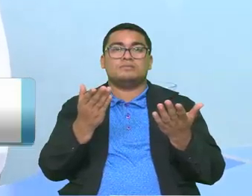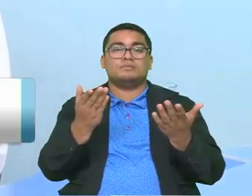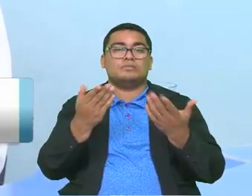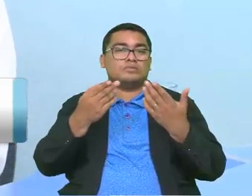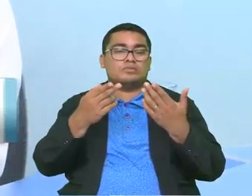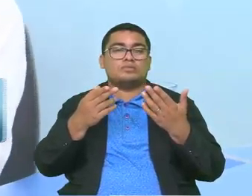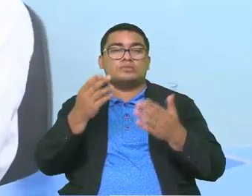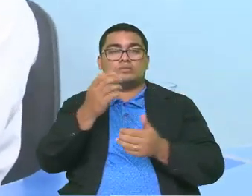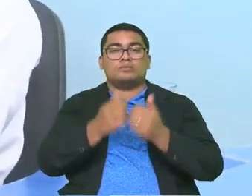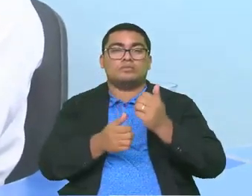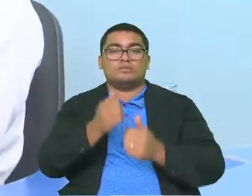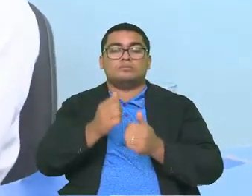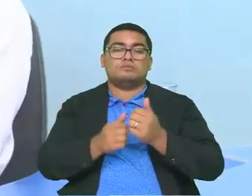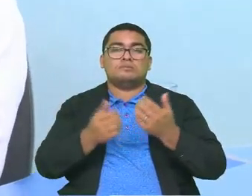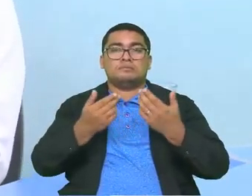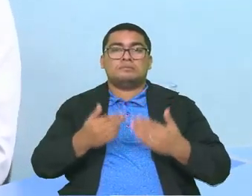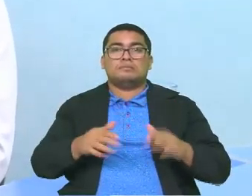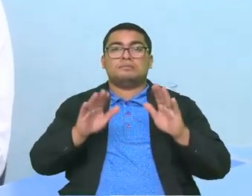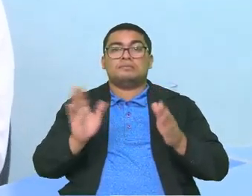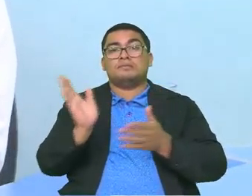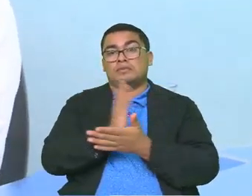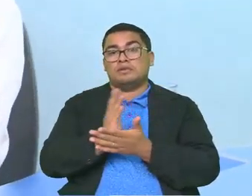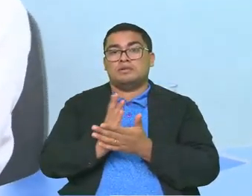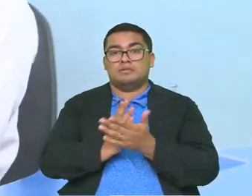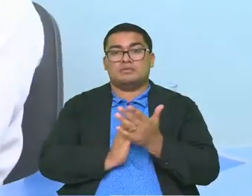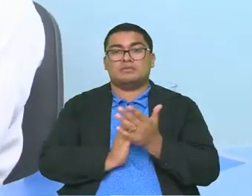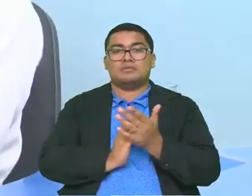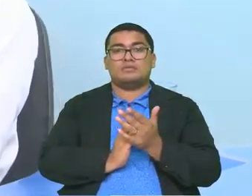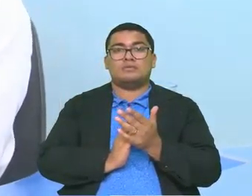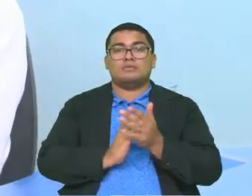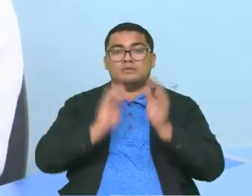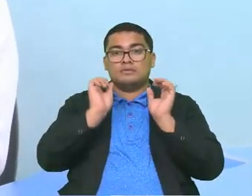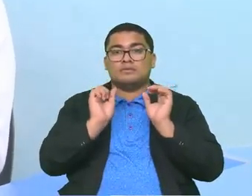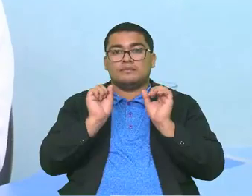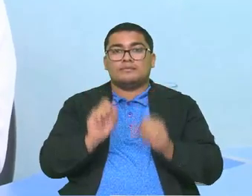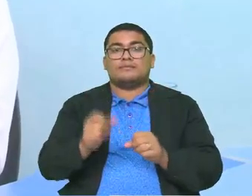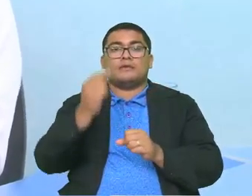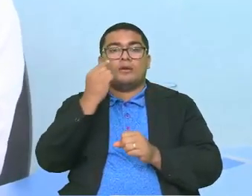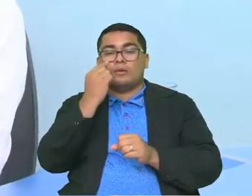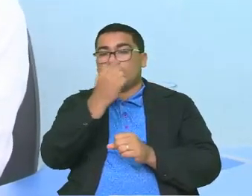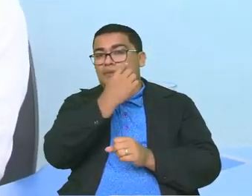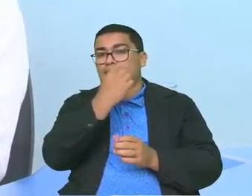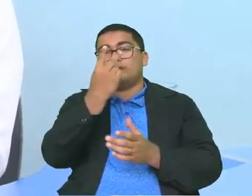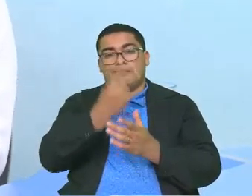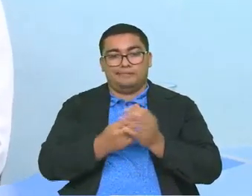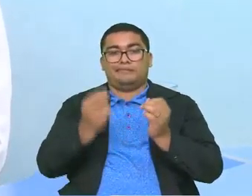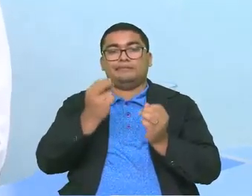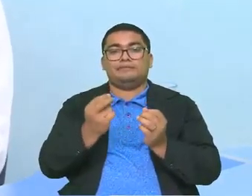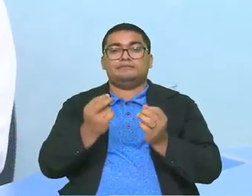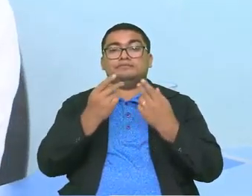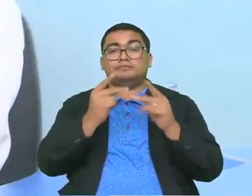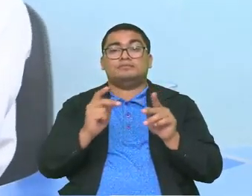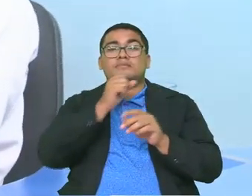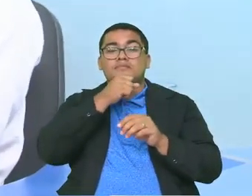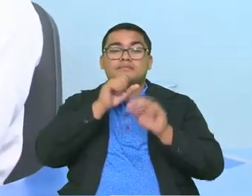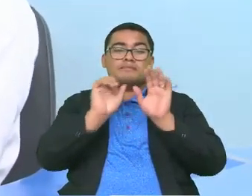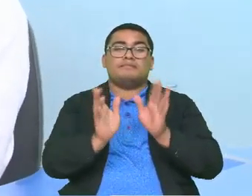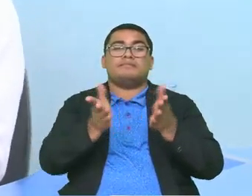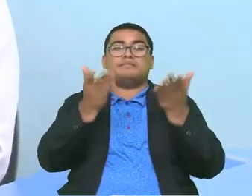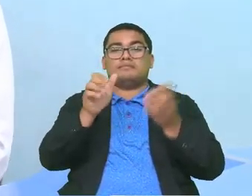joven, 20, 30 años, vamos a observar que generalmente se da de manera unilateral, ¿verdad? Afecta un ojo,